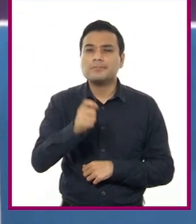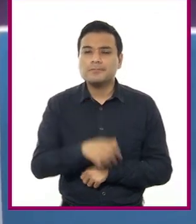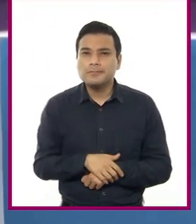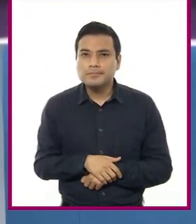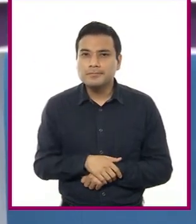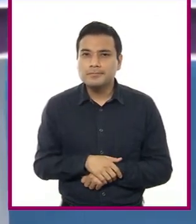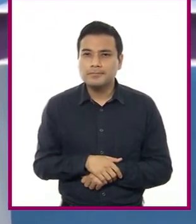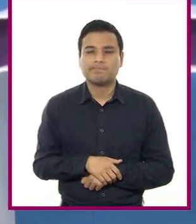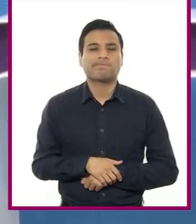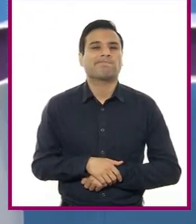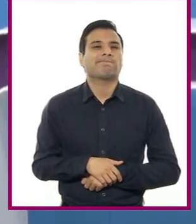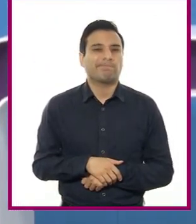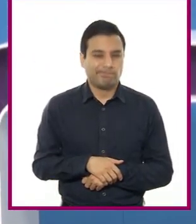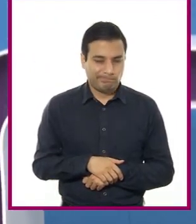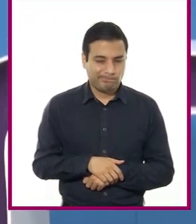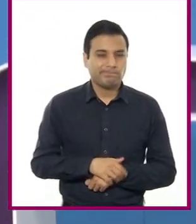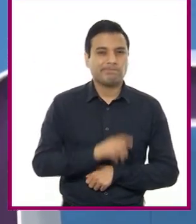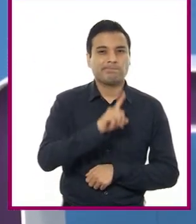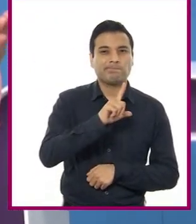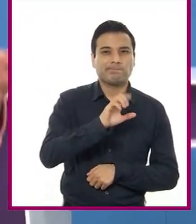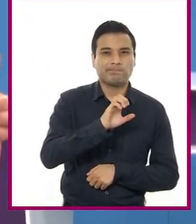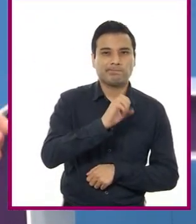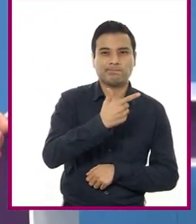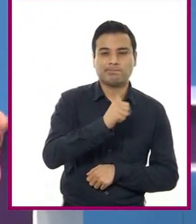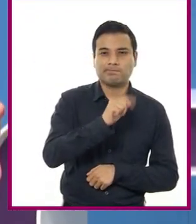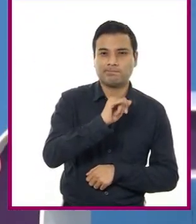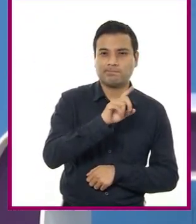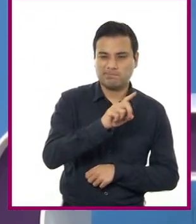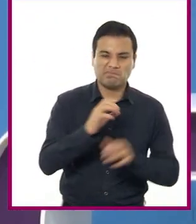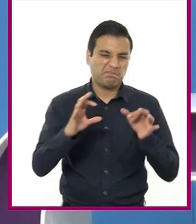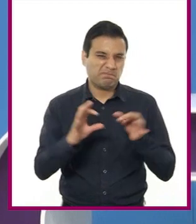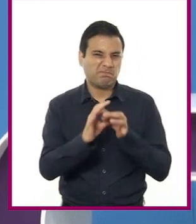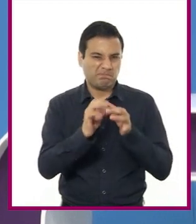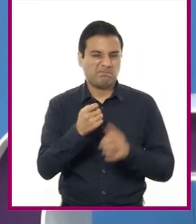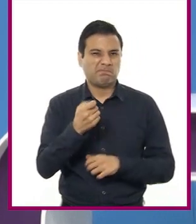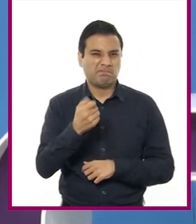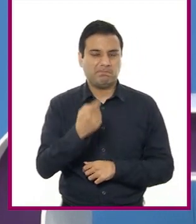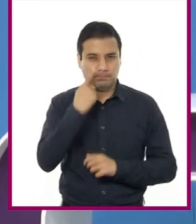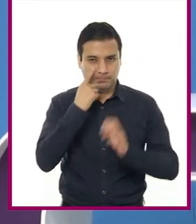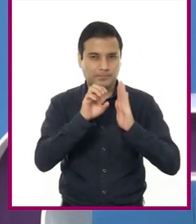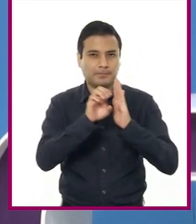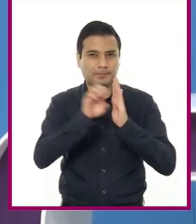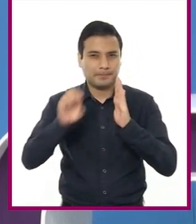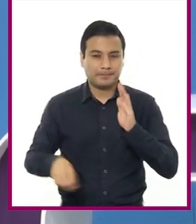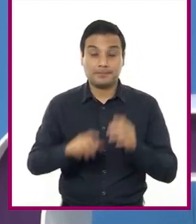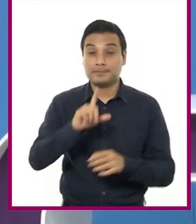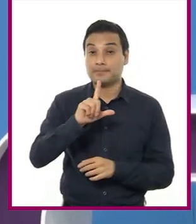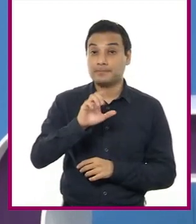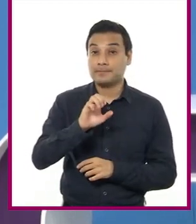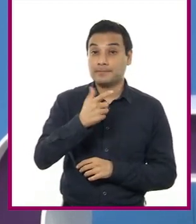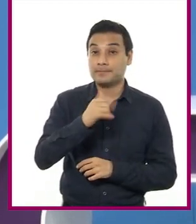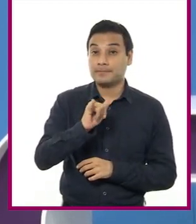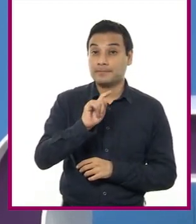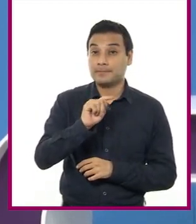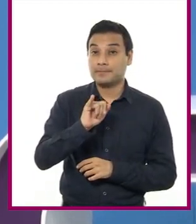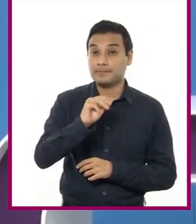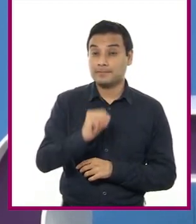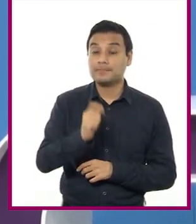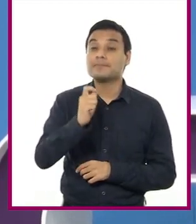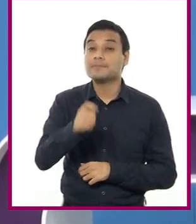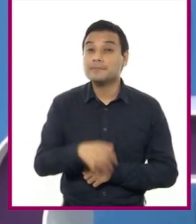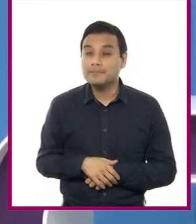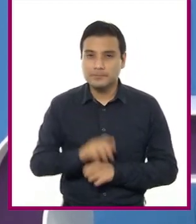legalidad van de la mano. Una autoridad es legítima cuando se basan sus acciones